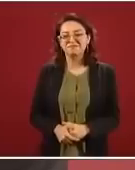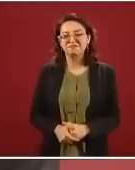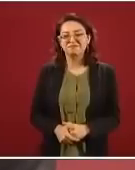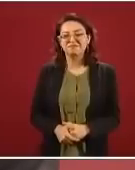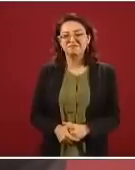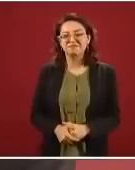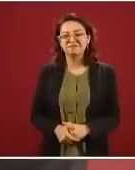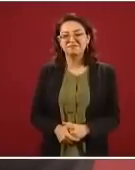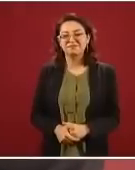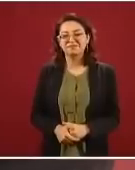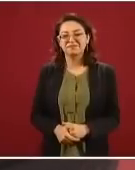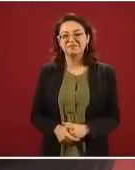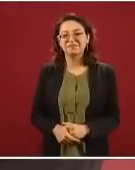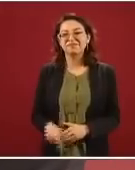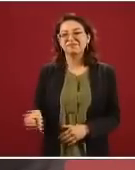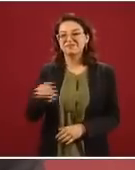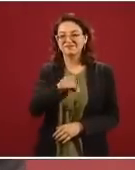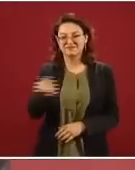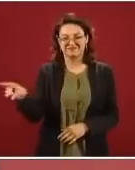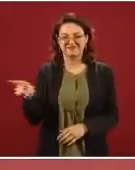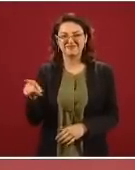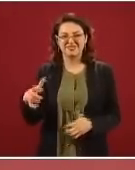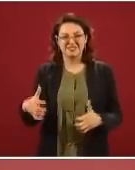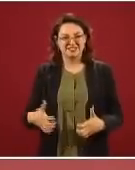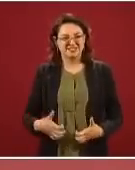una poquito de comezón.